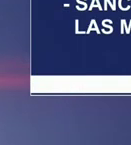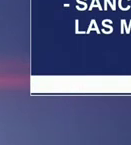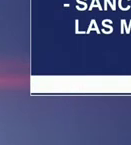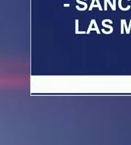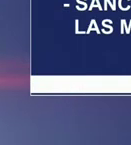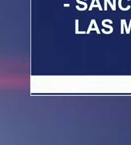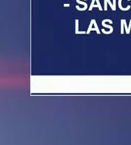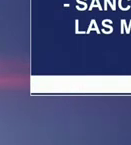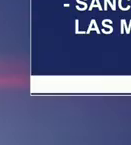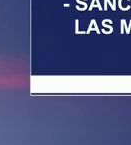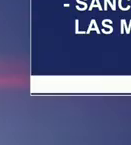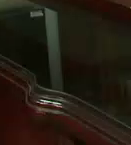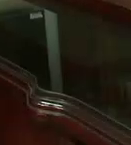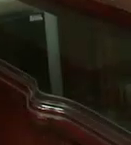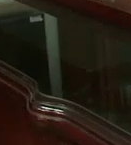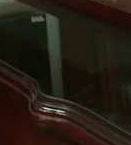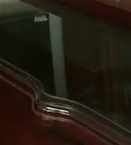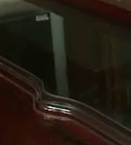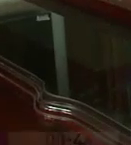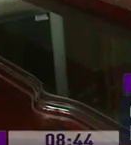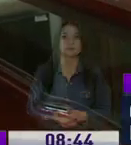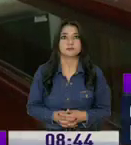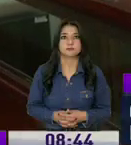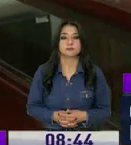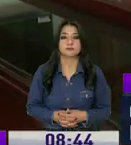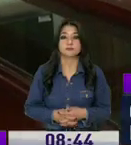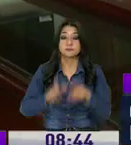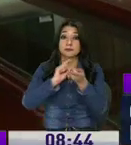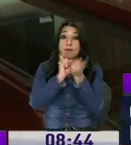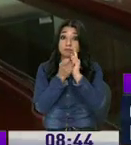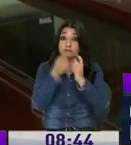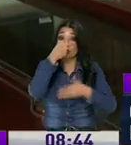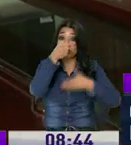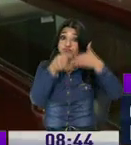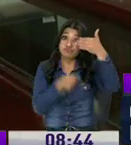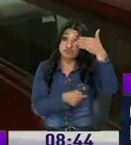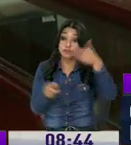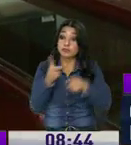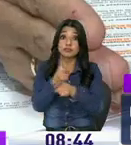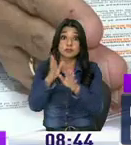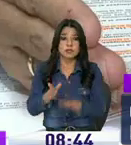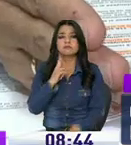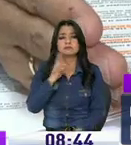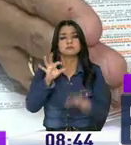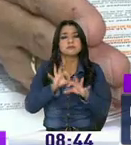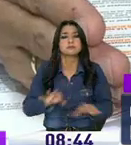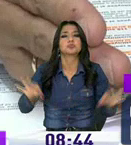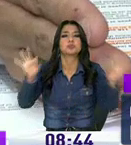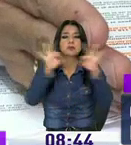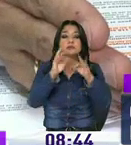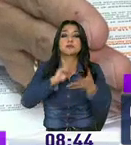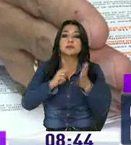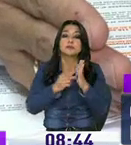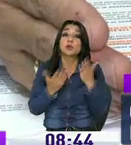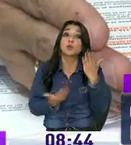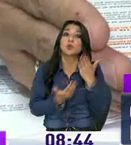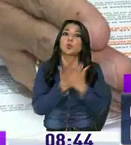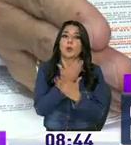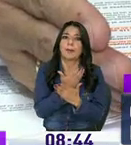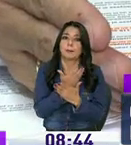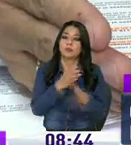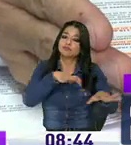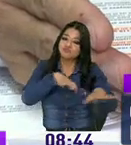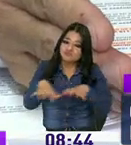violencia política contra las mujeres. Estos cambios, según el consejero José Cabrera, son importantes, pues dibujan un nuevo escenario para las elecciones